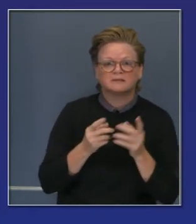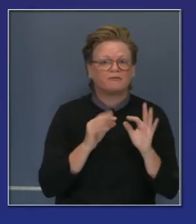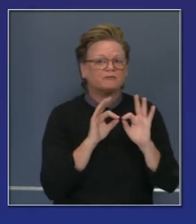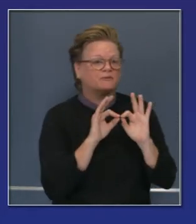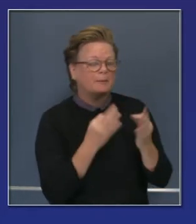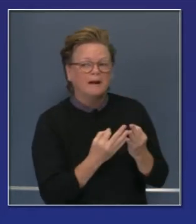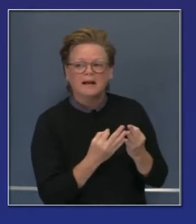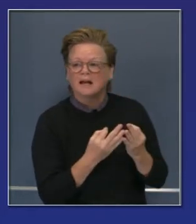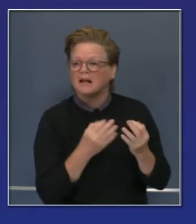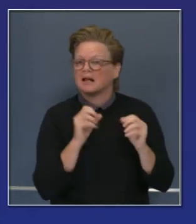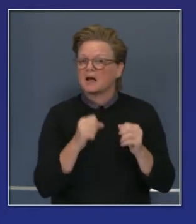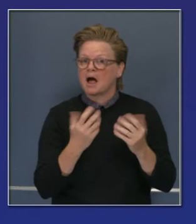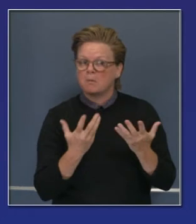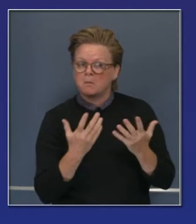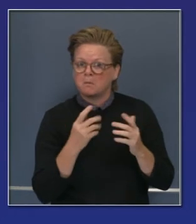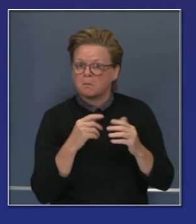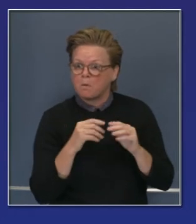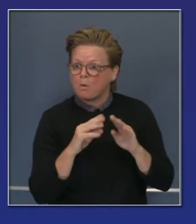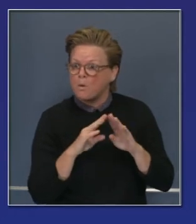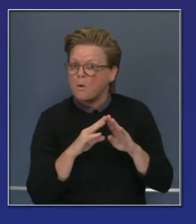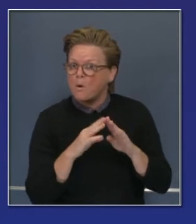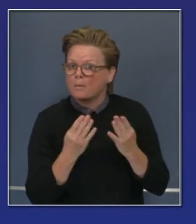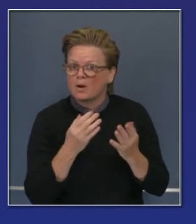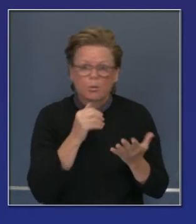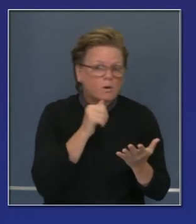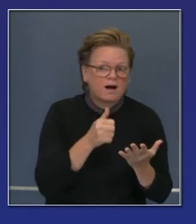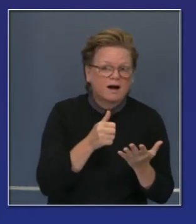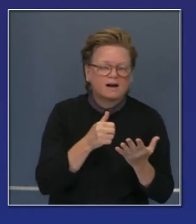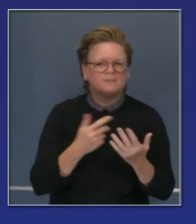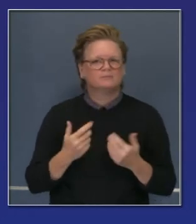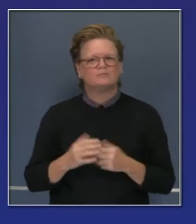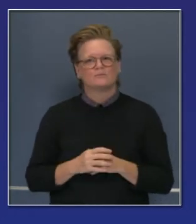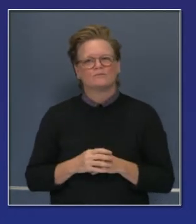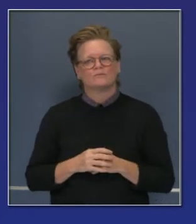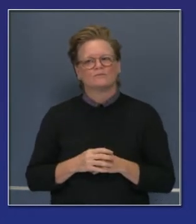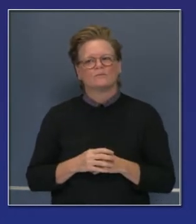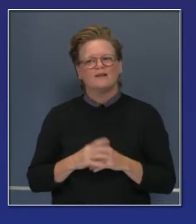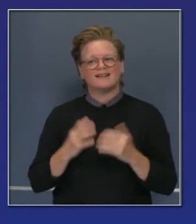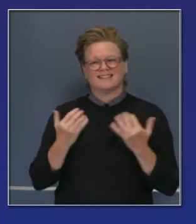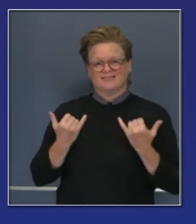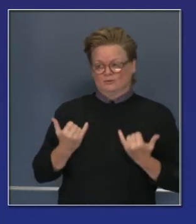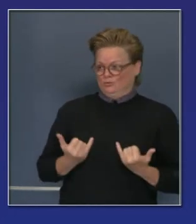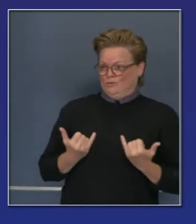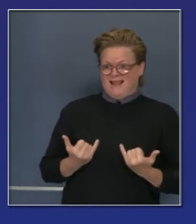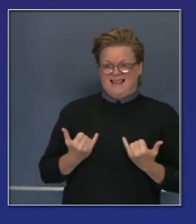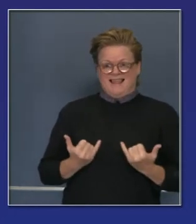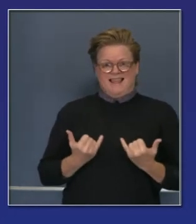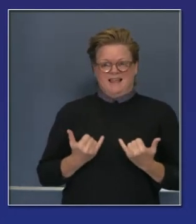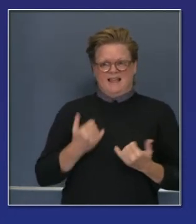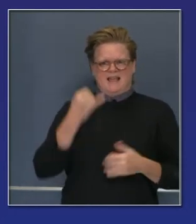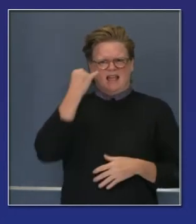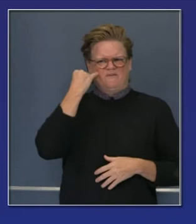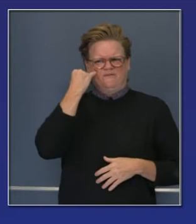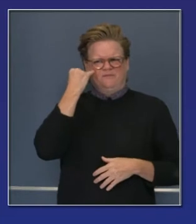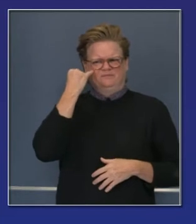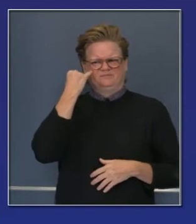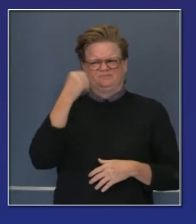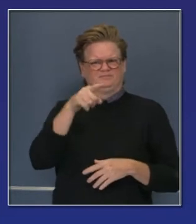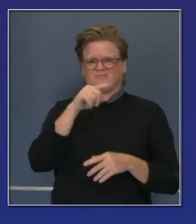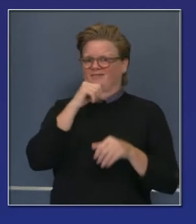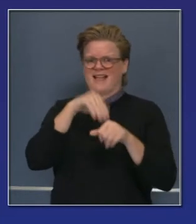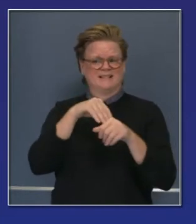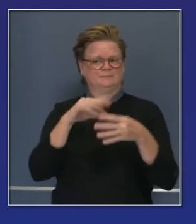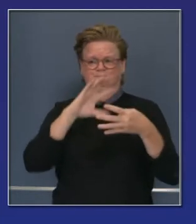distritos escolares y otros para determinar cuándo es el momento más adecuado. Hoy día, una vez que un condado ha salido